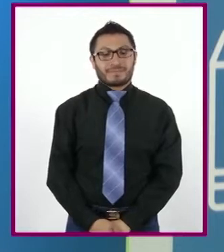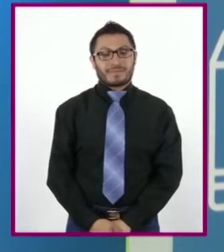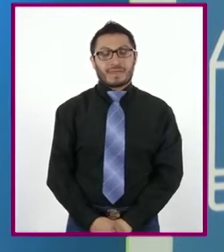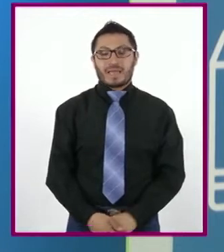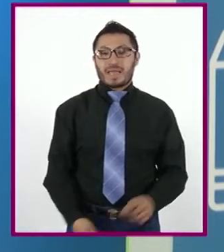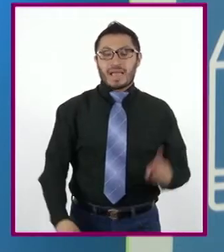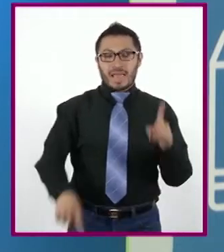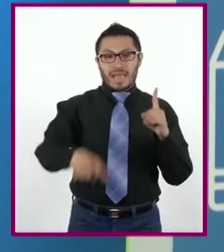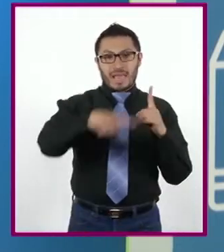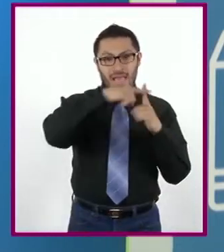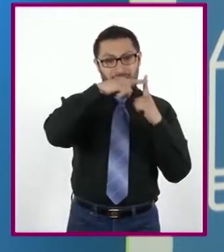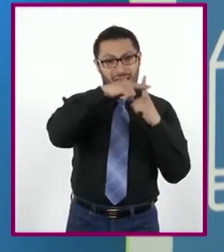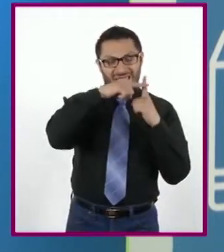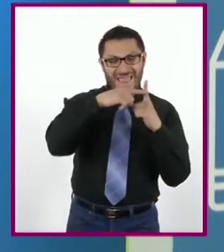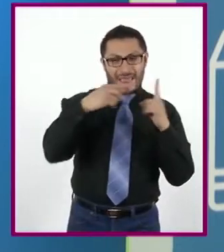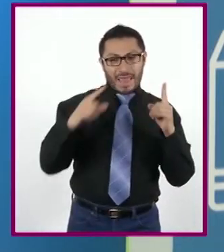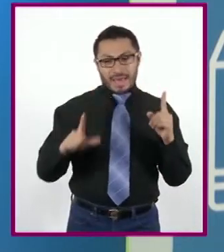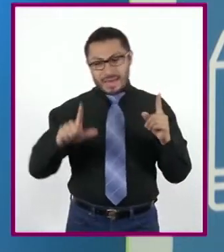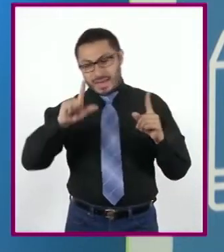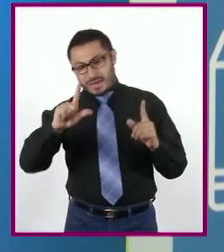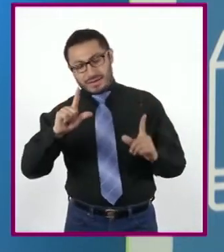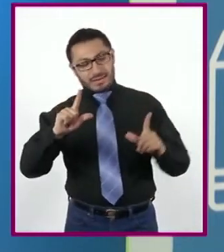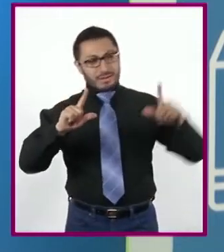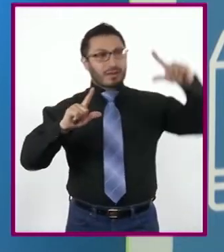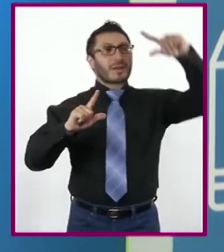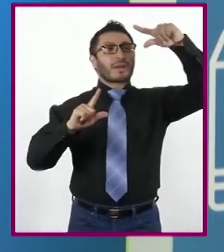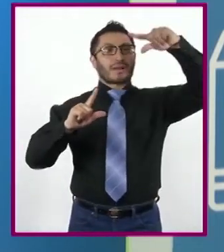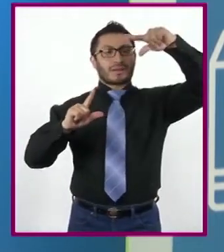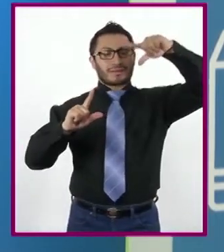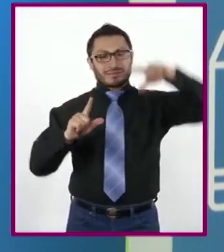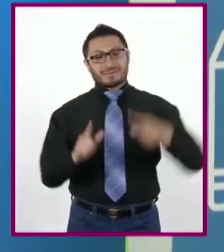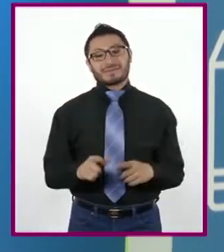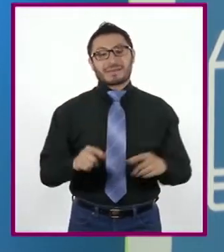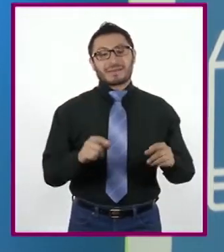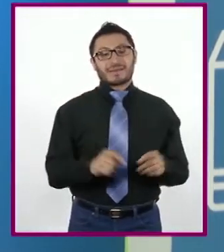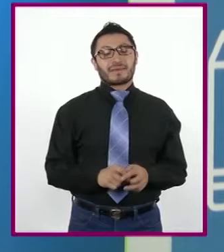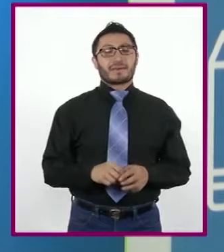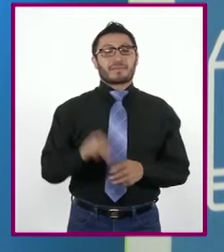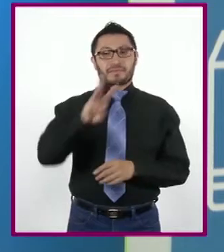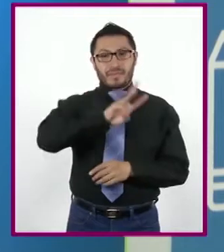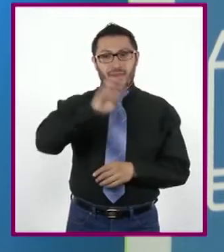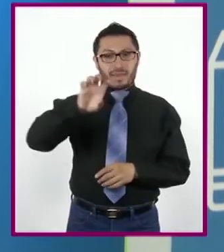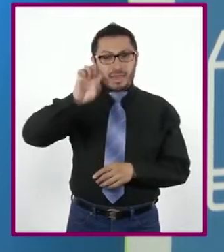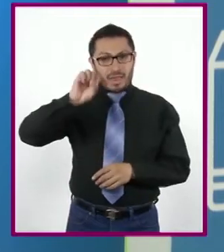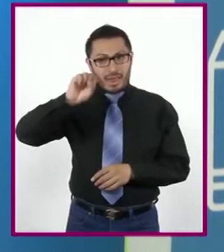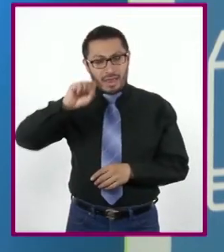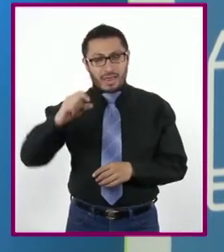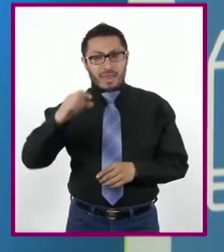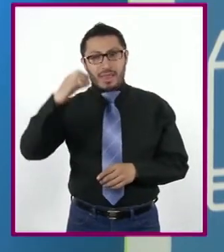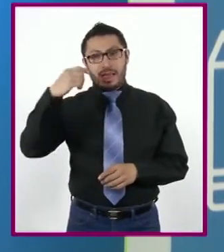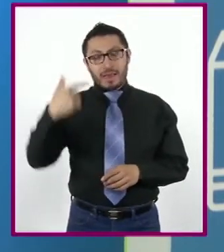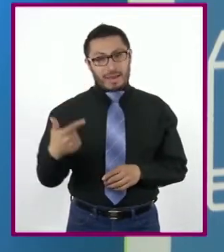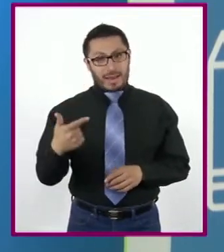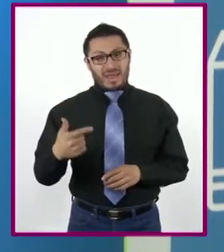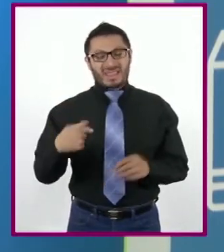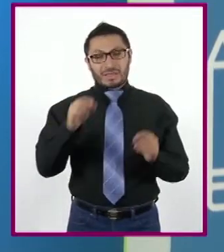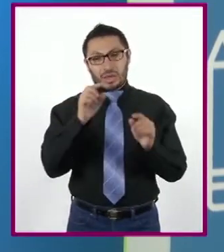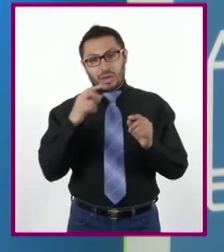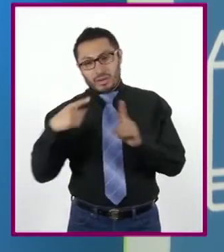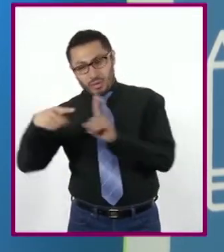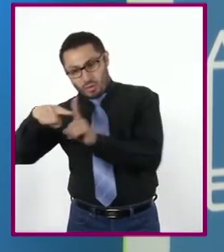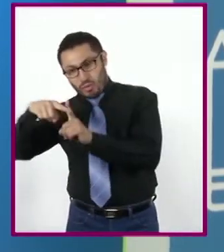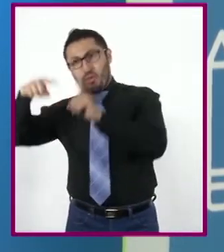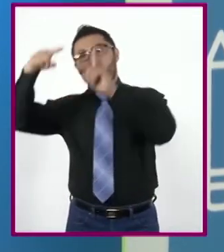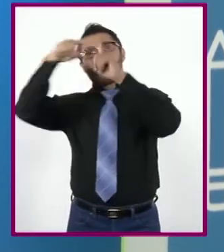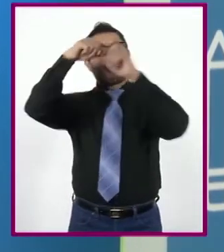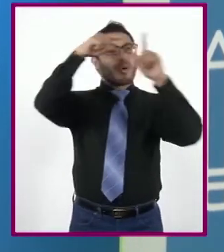suma de los ángulos interiores de un cuadrilátero es 360 grados. Una manera de mostrar que